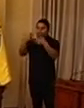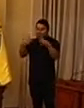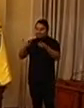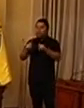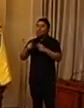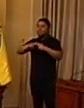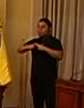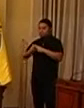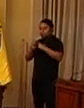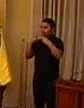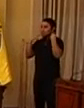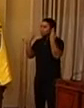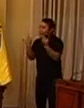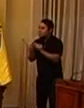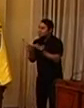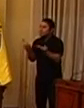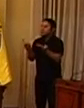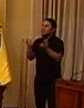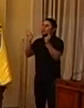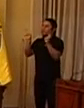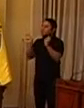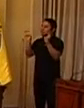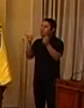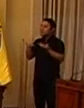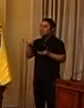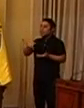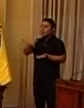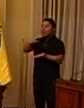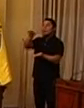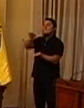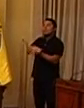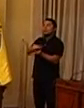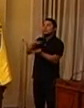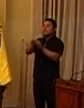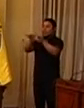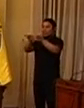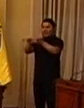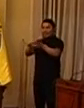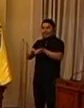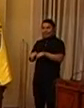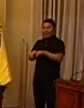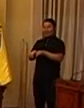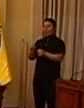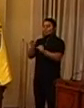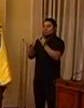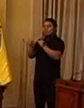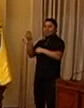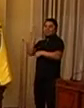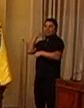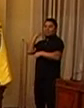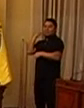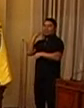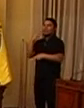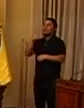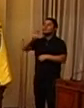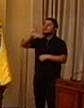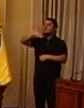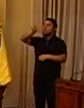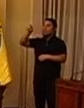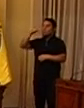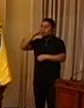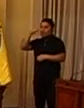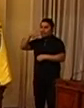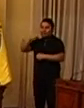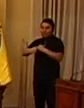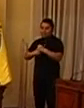sesión. Vamos a lo que es la aprobación del acta de fecha 5 de junio del